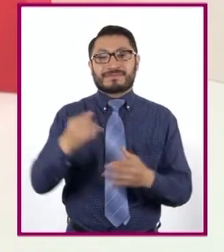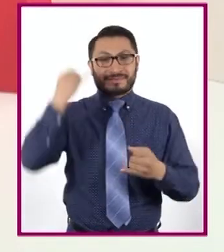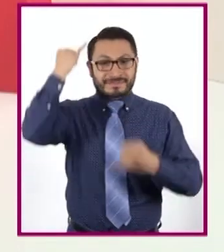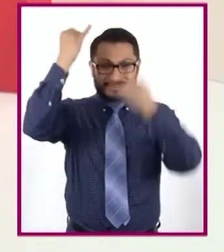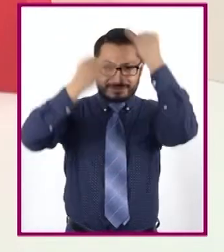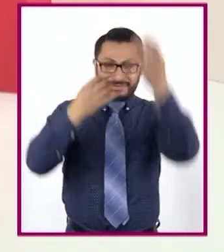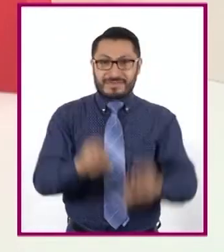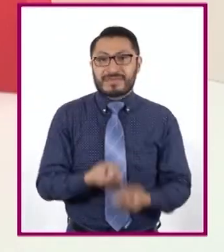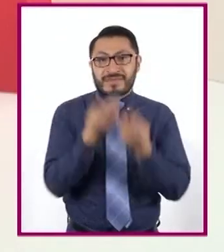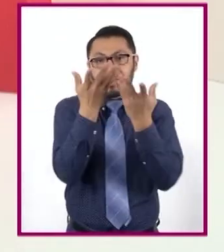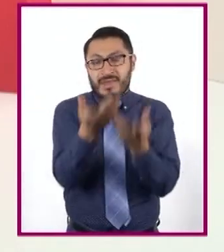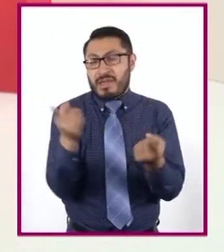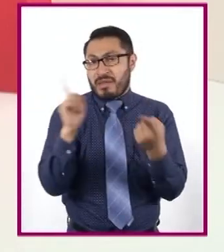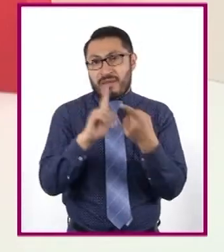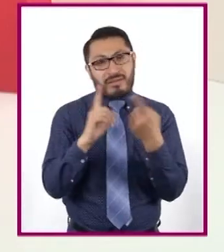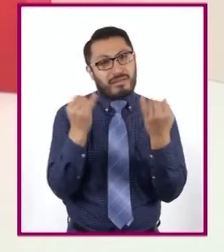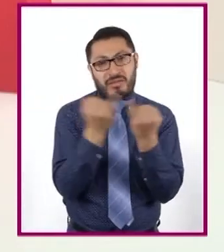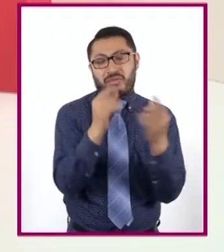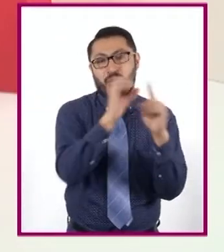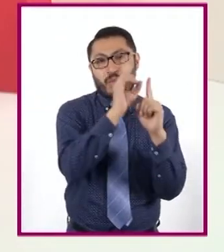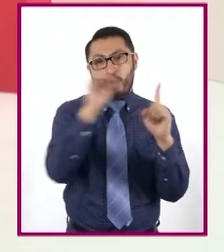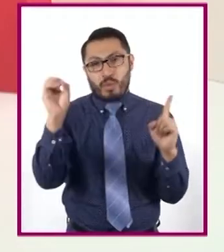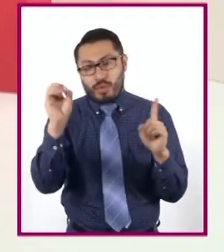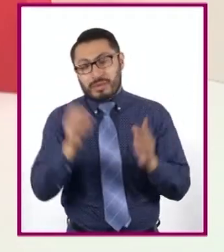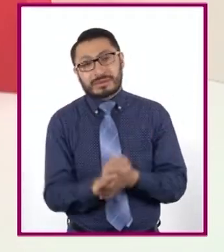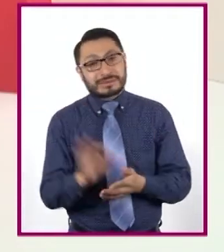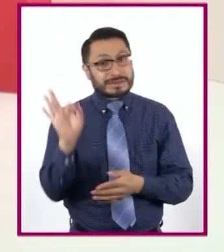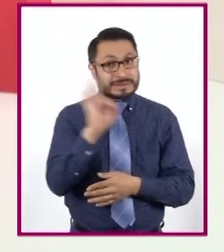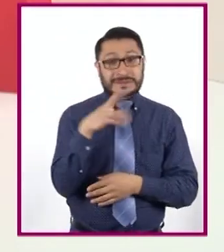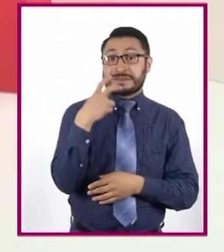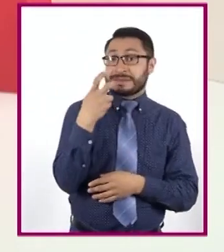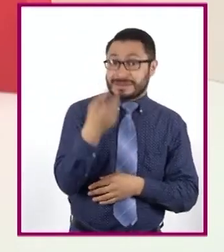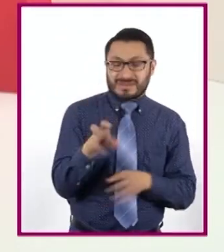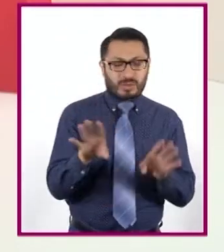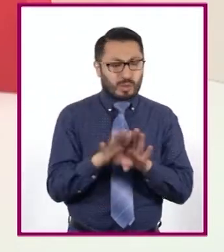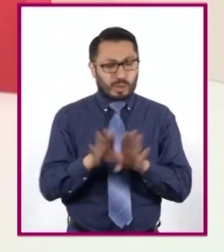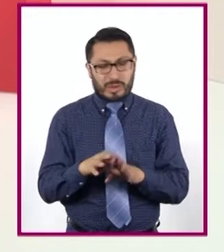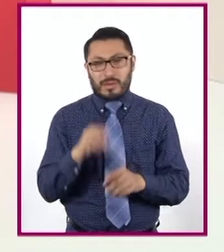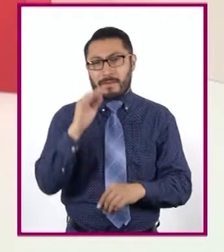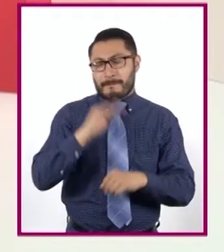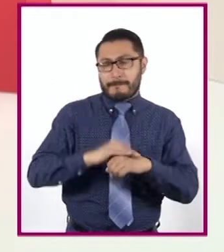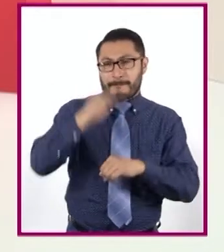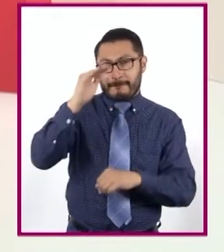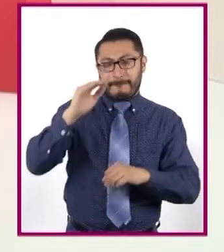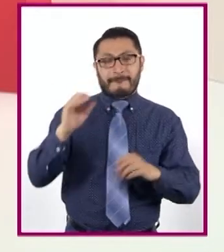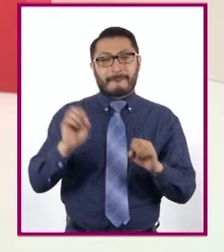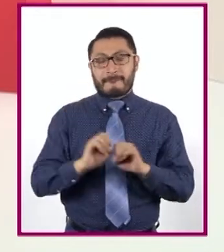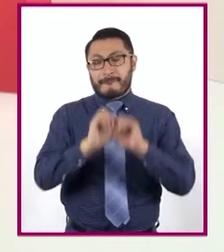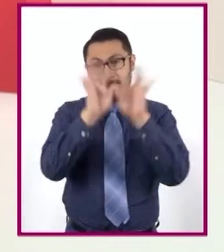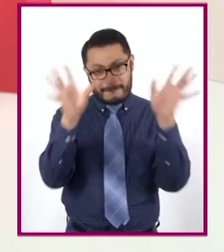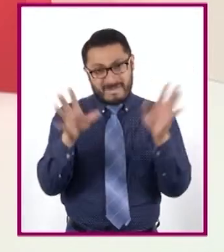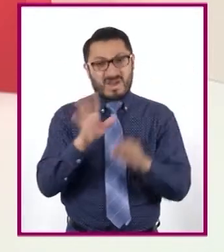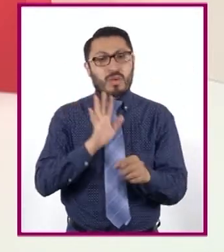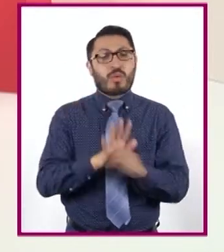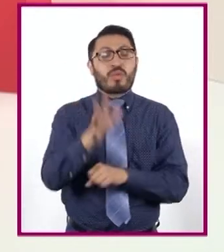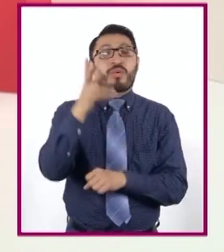de organización. Tal vez con esto vaya quedando más claro lo referente a los factores